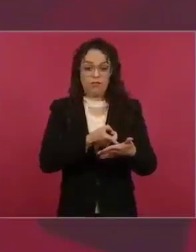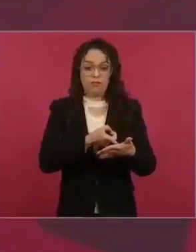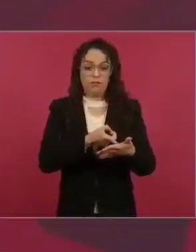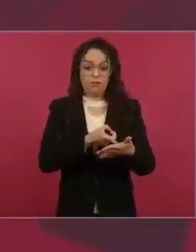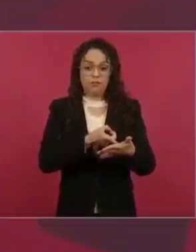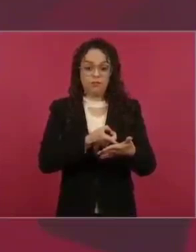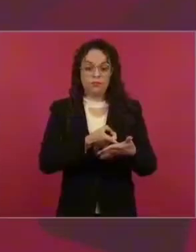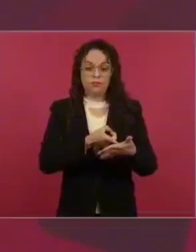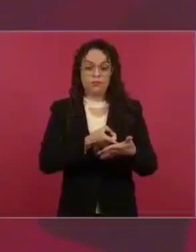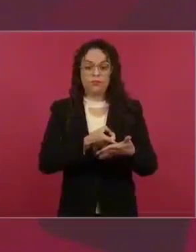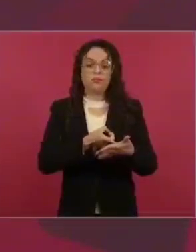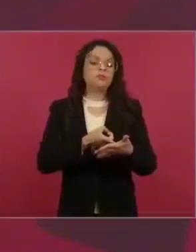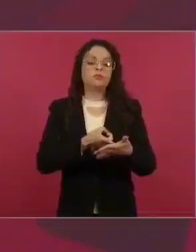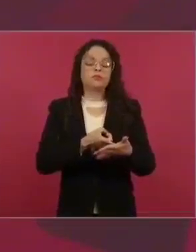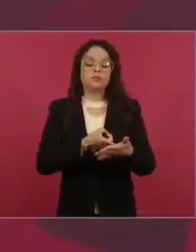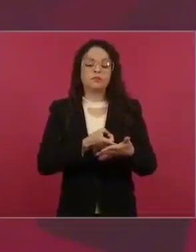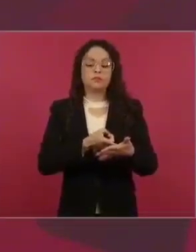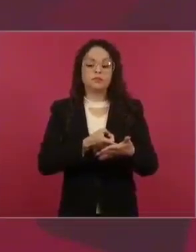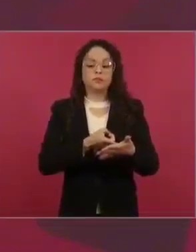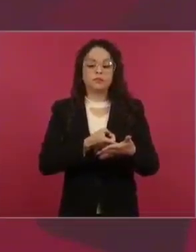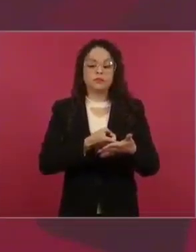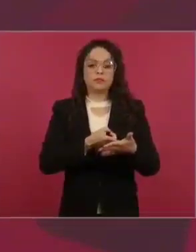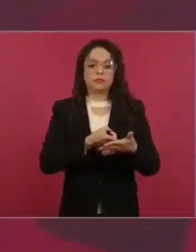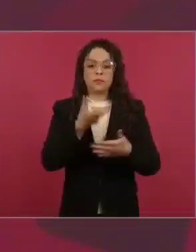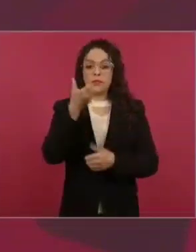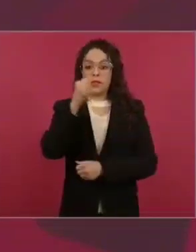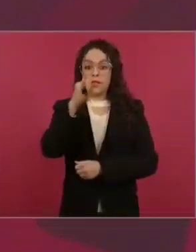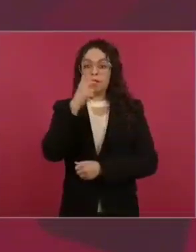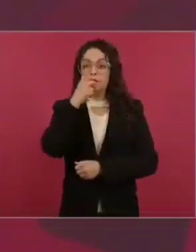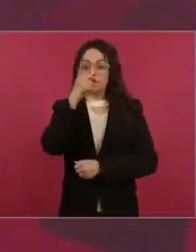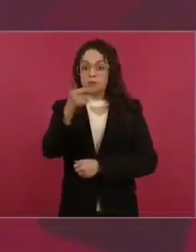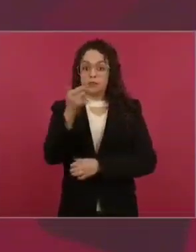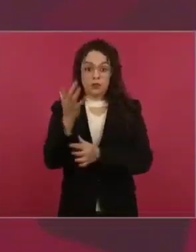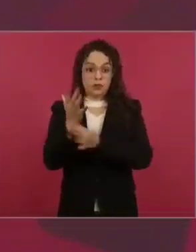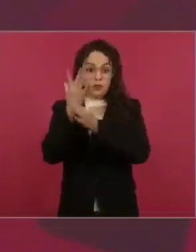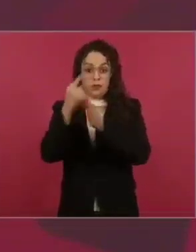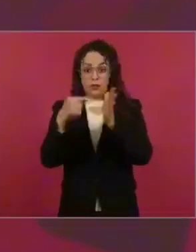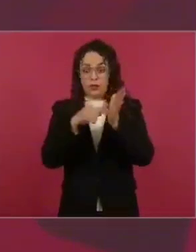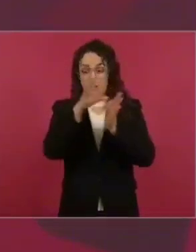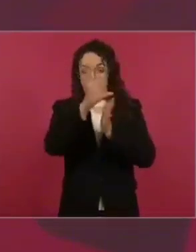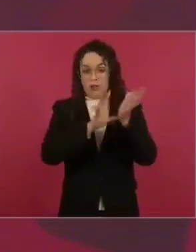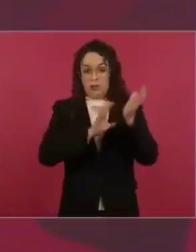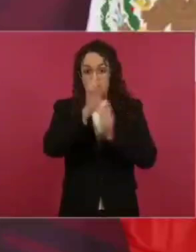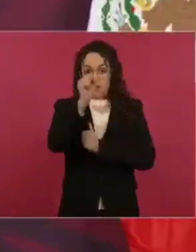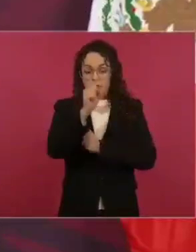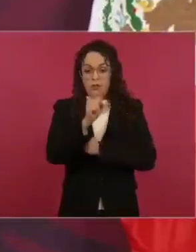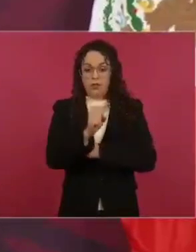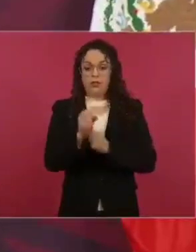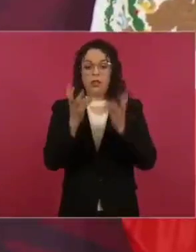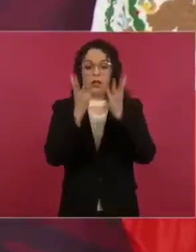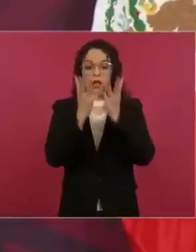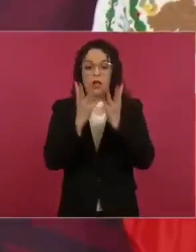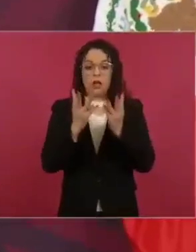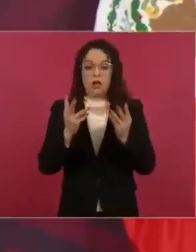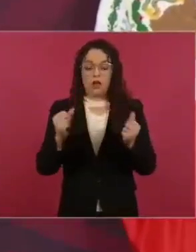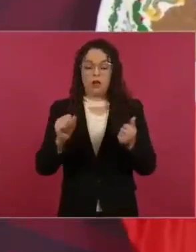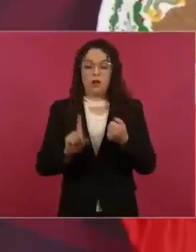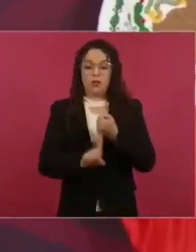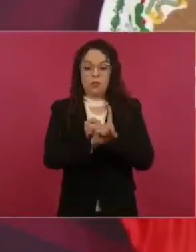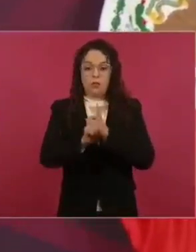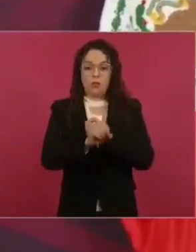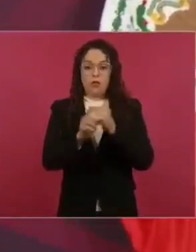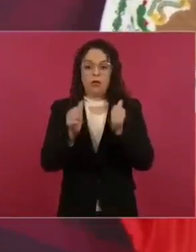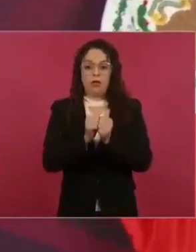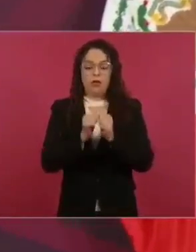son de diferentes estilos. Ambos piensan igual sobre la 4T, sobre la izquierda, sobre primero los pobres, sobre los